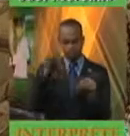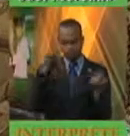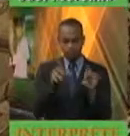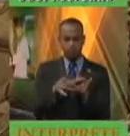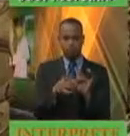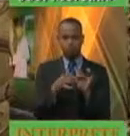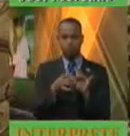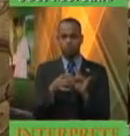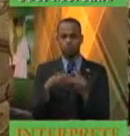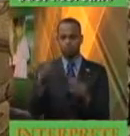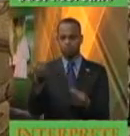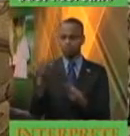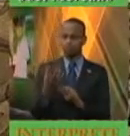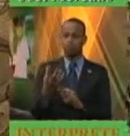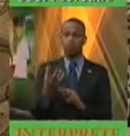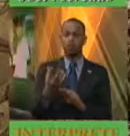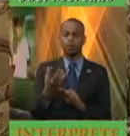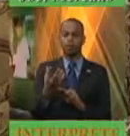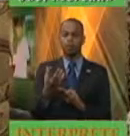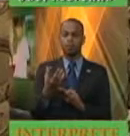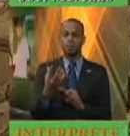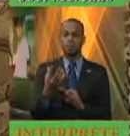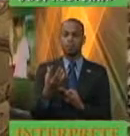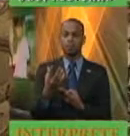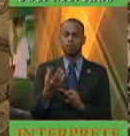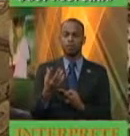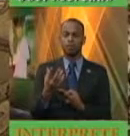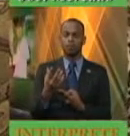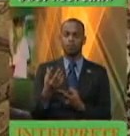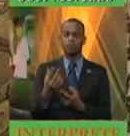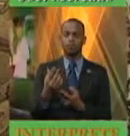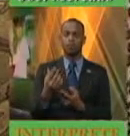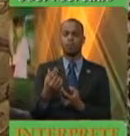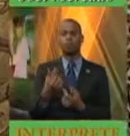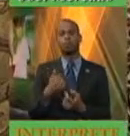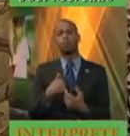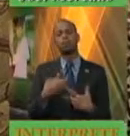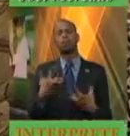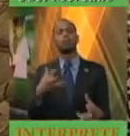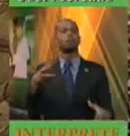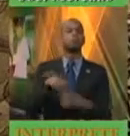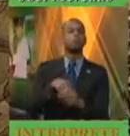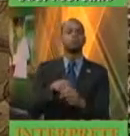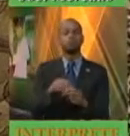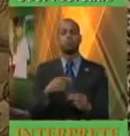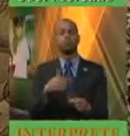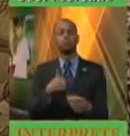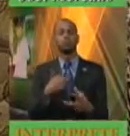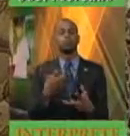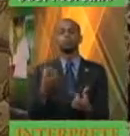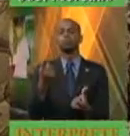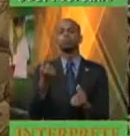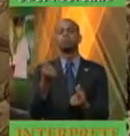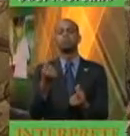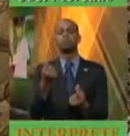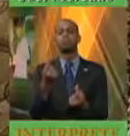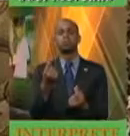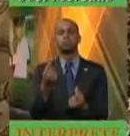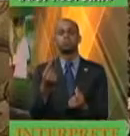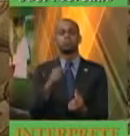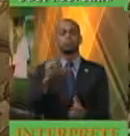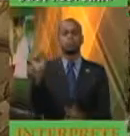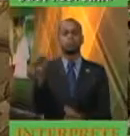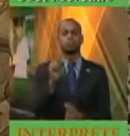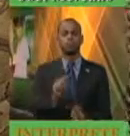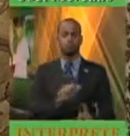se comunicaron con nosotros. Sí, entonces ellos dijeron, yo quiero ser parte de ese acuerdo. ¿Qué vamos a hacer? Bueno, vamos a